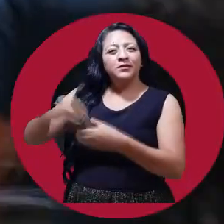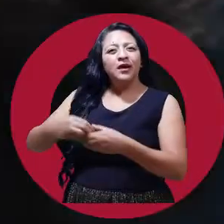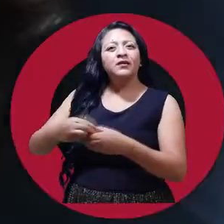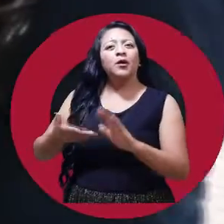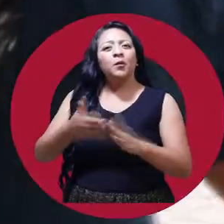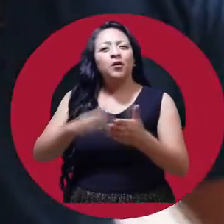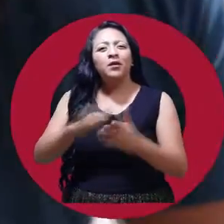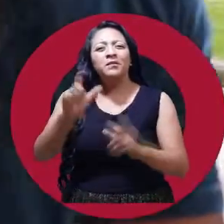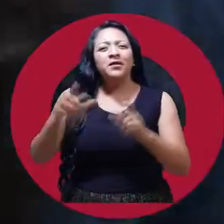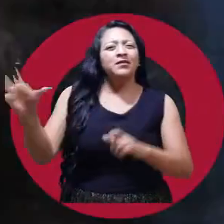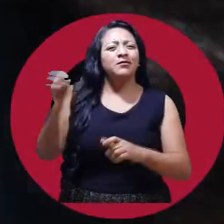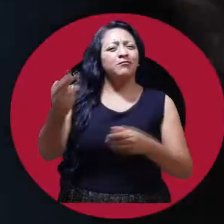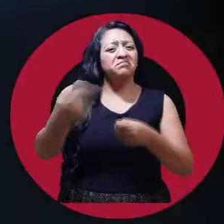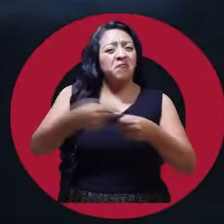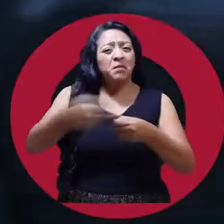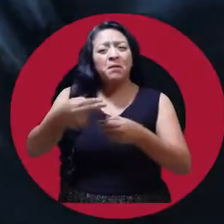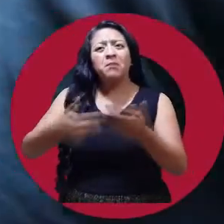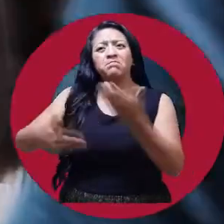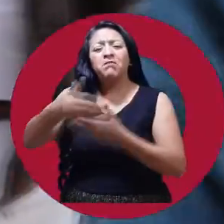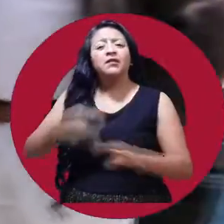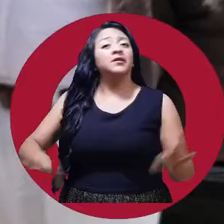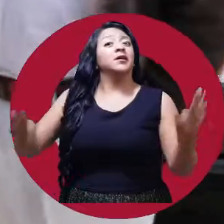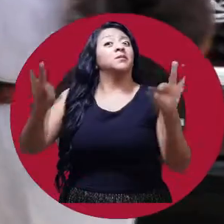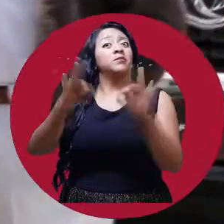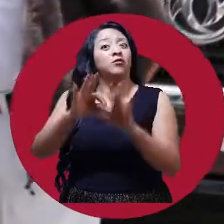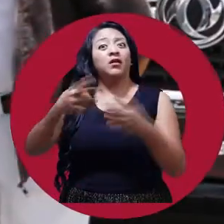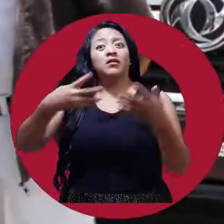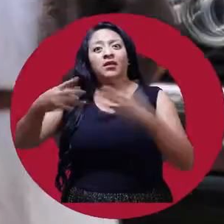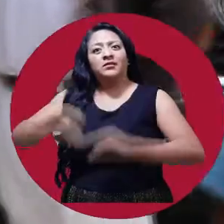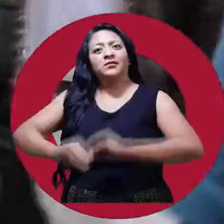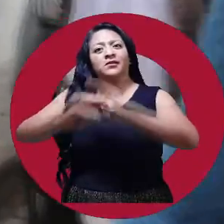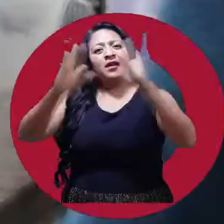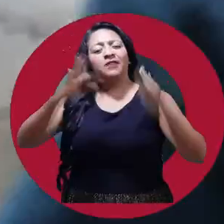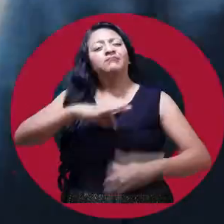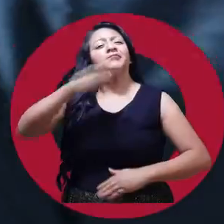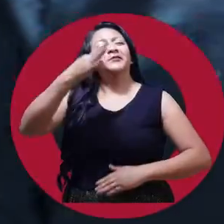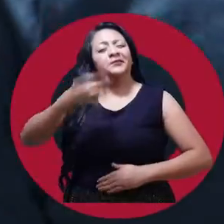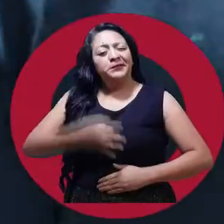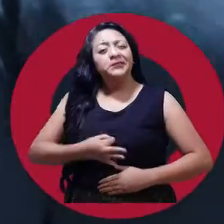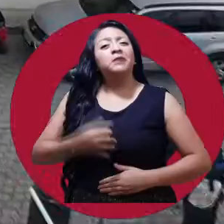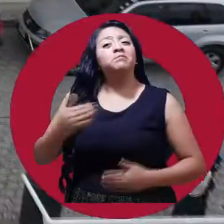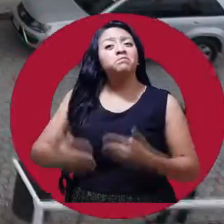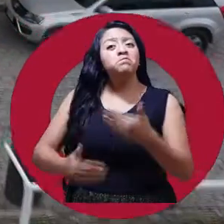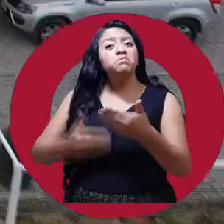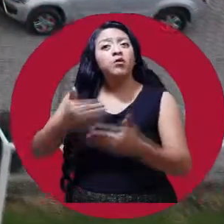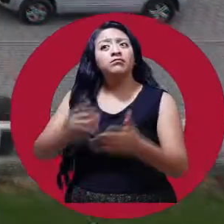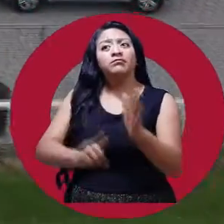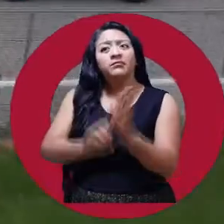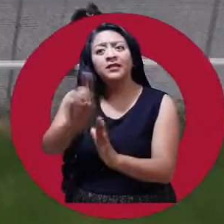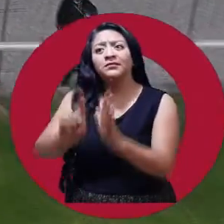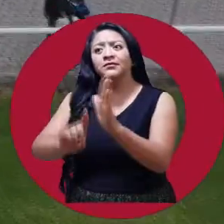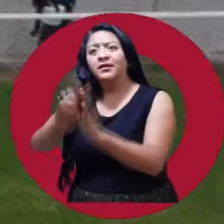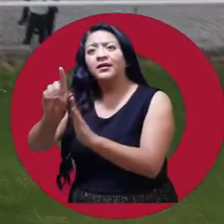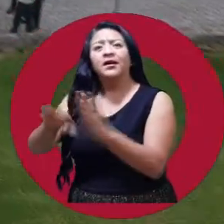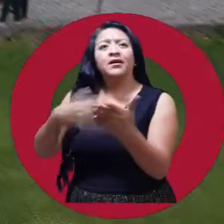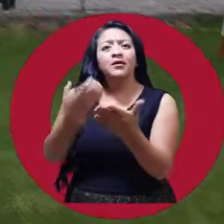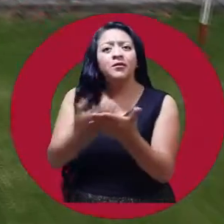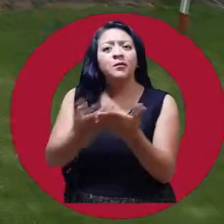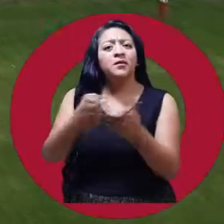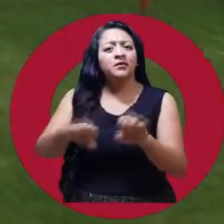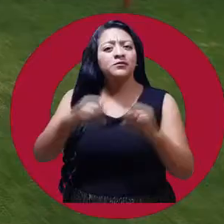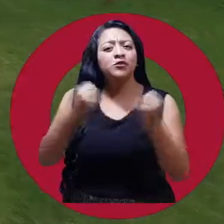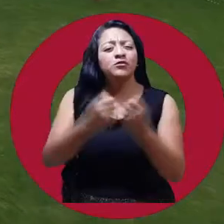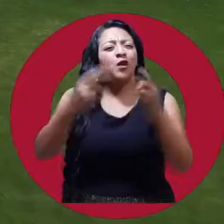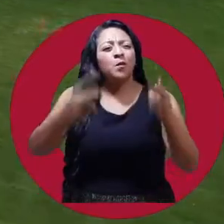la participación comunitaria y ciudadana se concibe con un mecanismo que apoya la implementación de los principios de transparencia y honestidad. Así se convierte en un método para